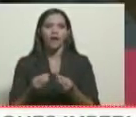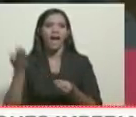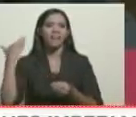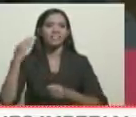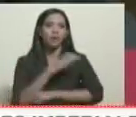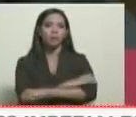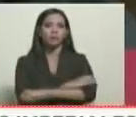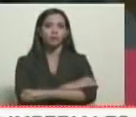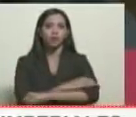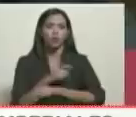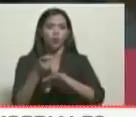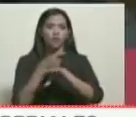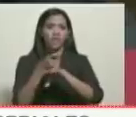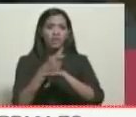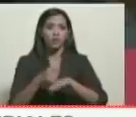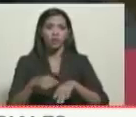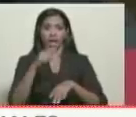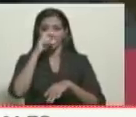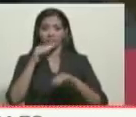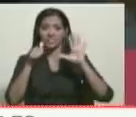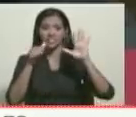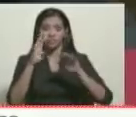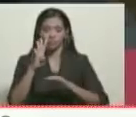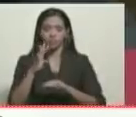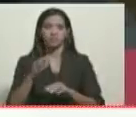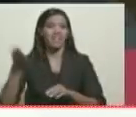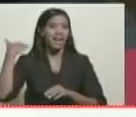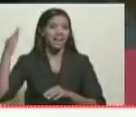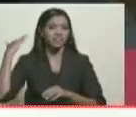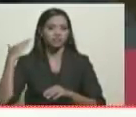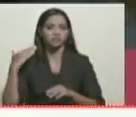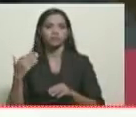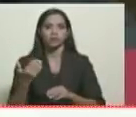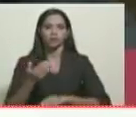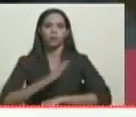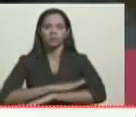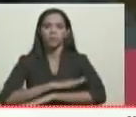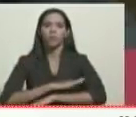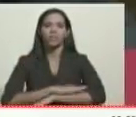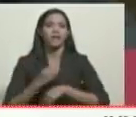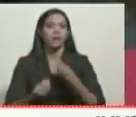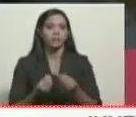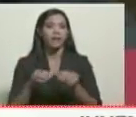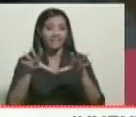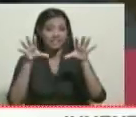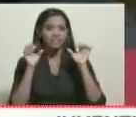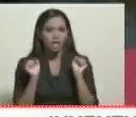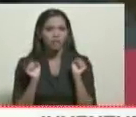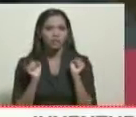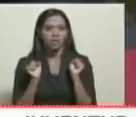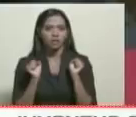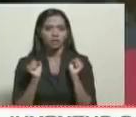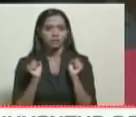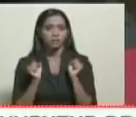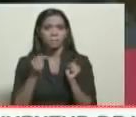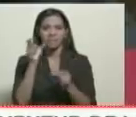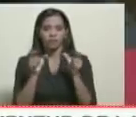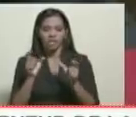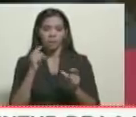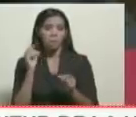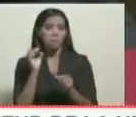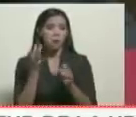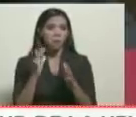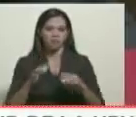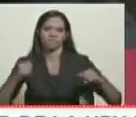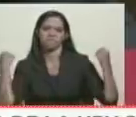República frente a movimientos, ni siquiera, para que entiendas algo, insurreccionales como tal, sino se refería a